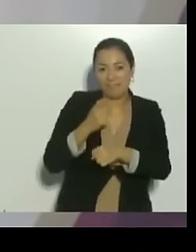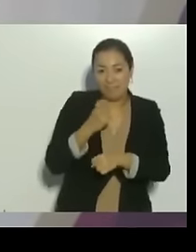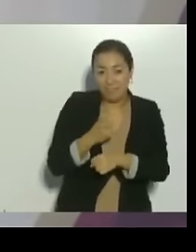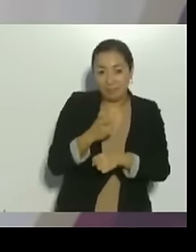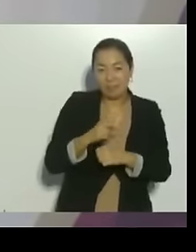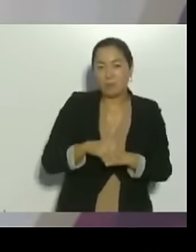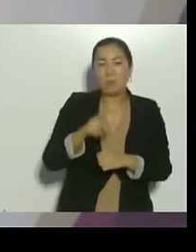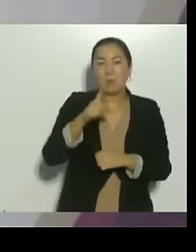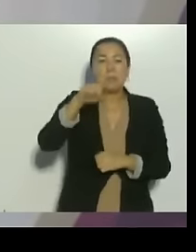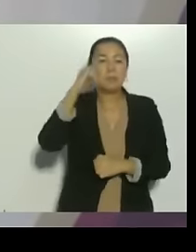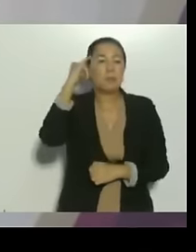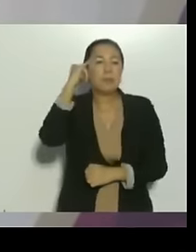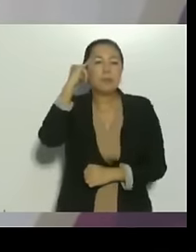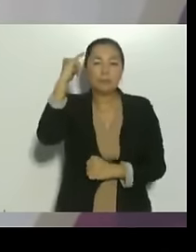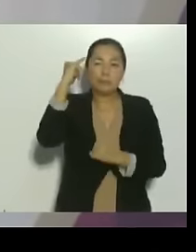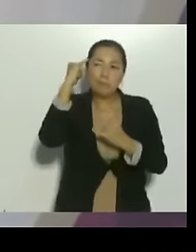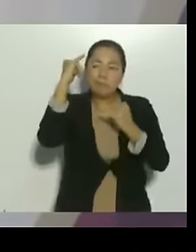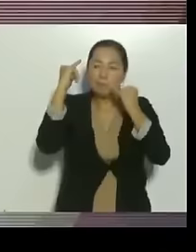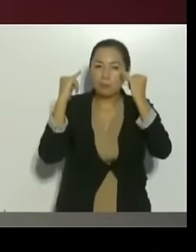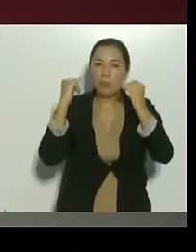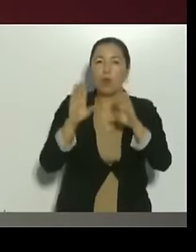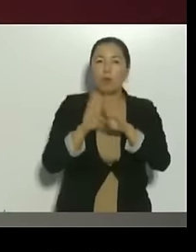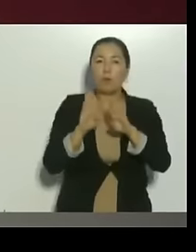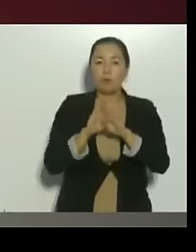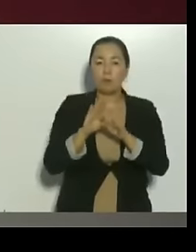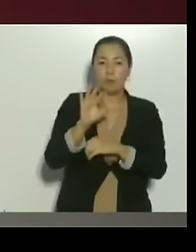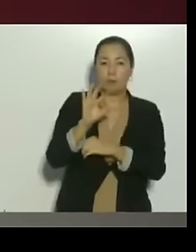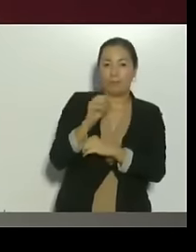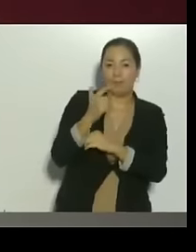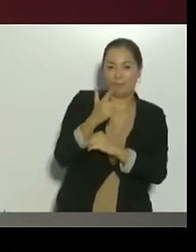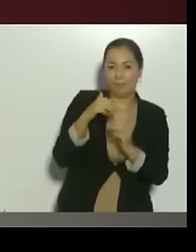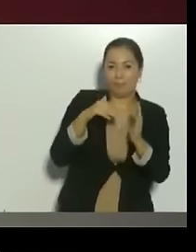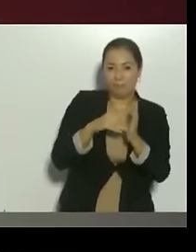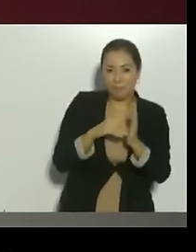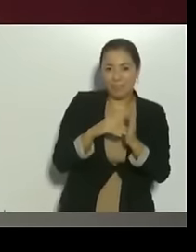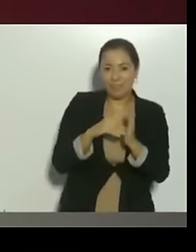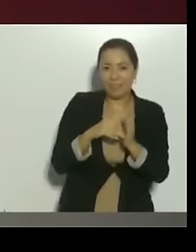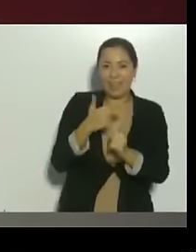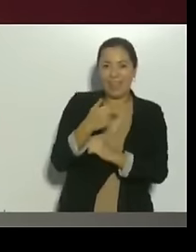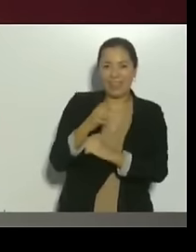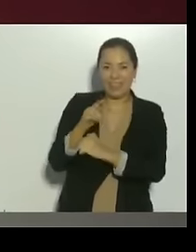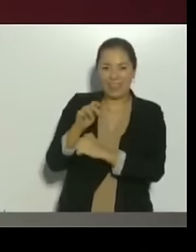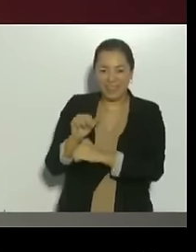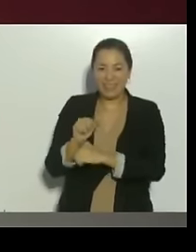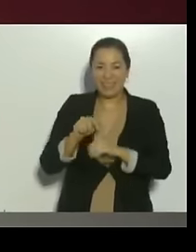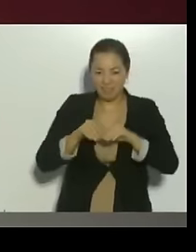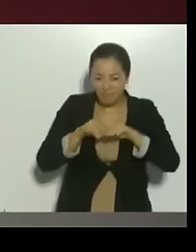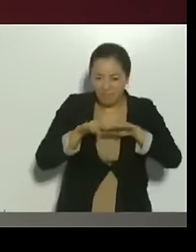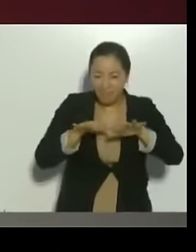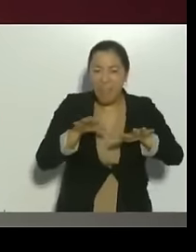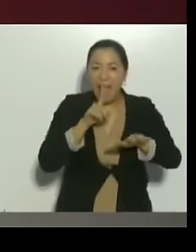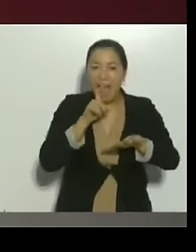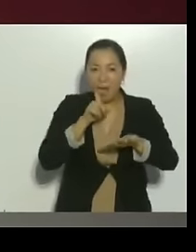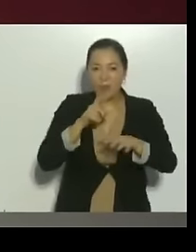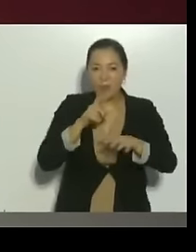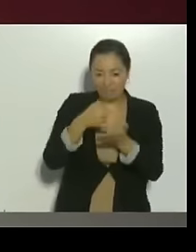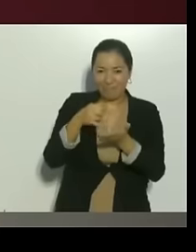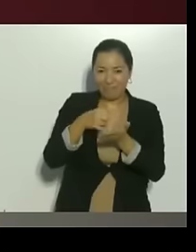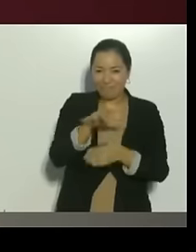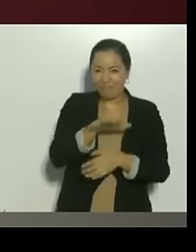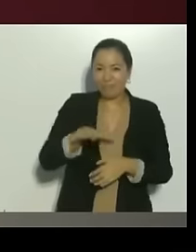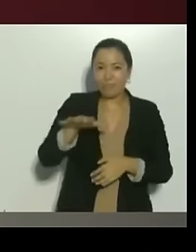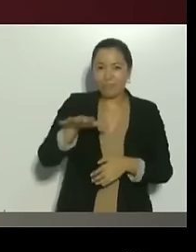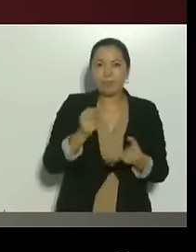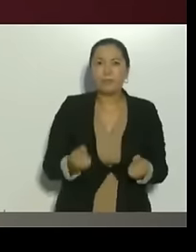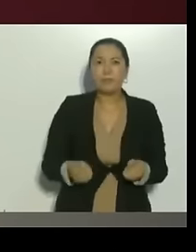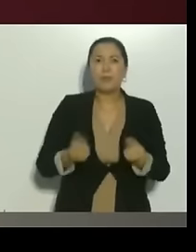país Aunque dijeran que no sí te alcanzaba para comprar más digo el salario mínimo subió qué un 300 Por nada más eh con eso te